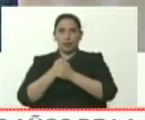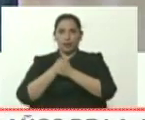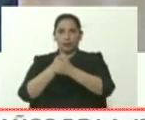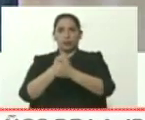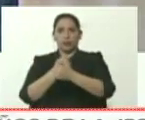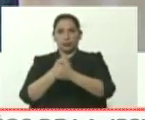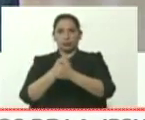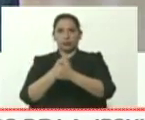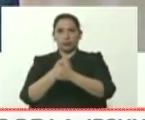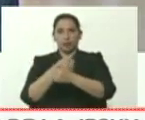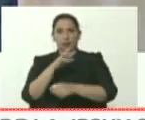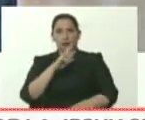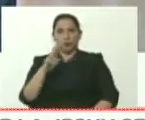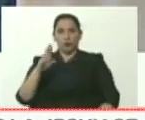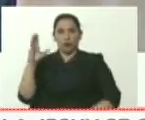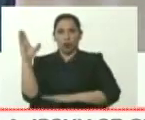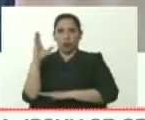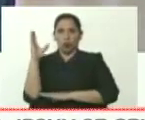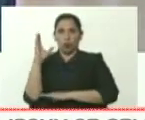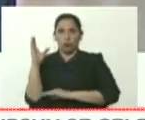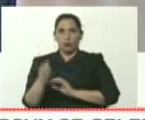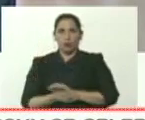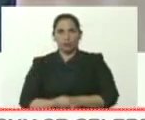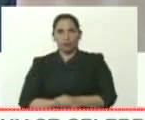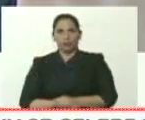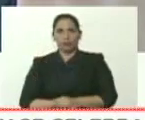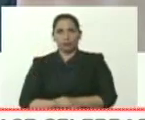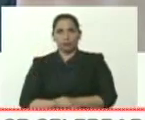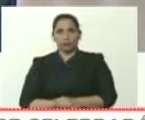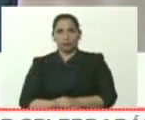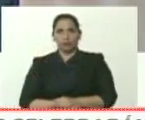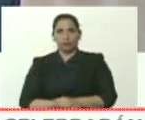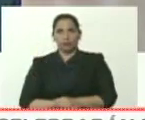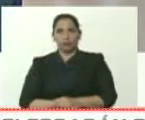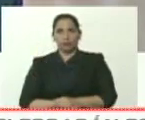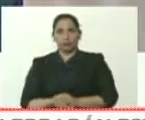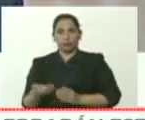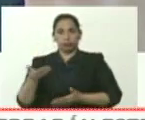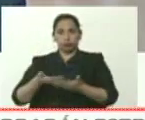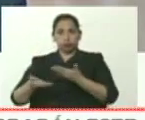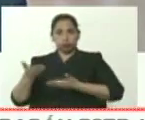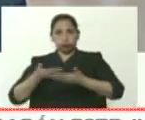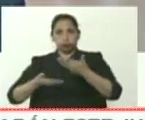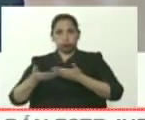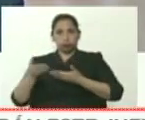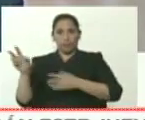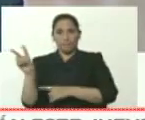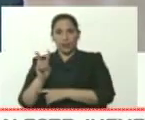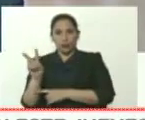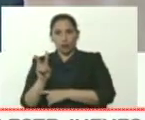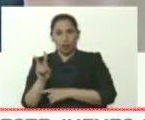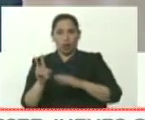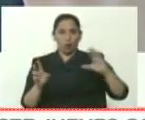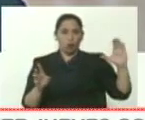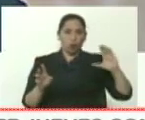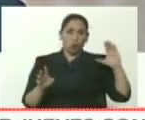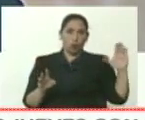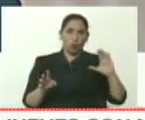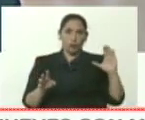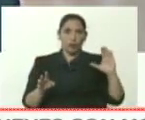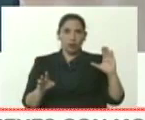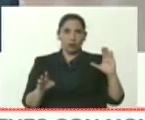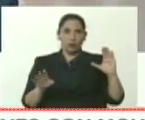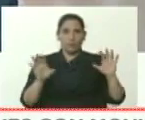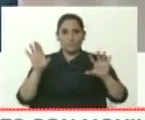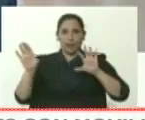República de Colombia. La relación entre Venezuela y Colombia, somos países